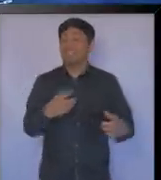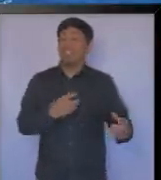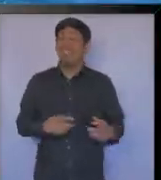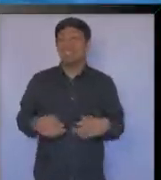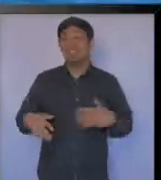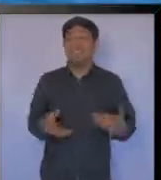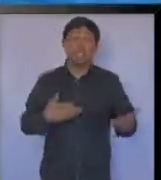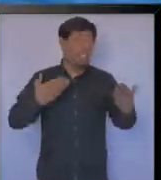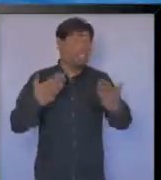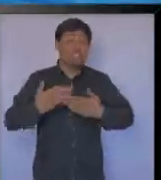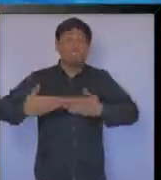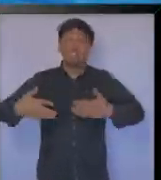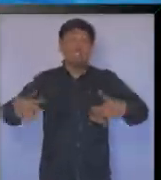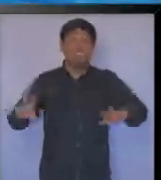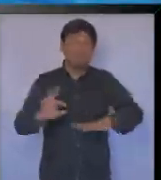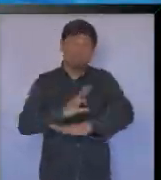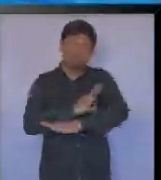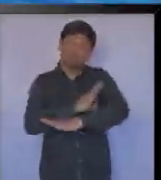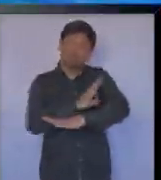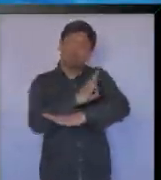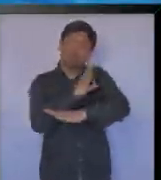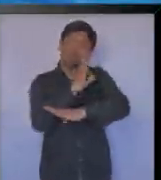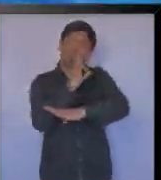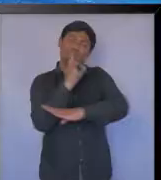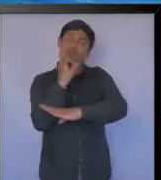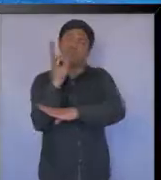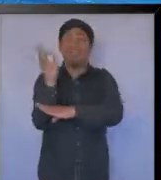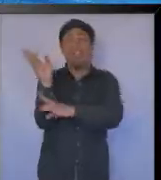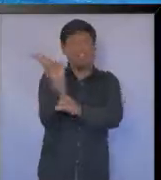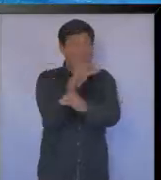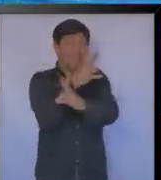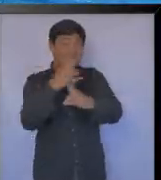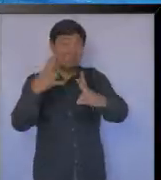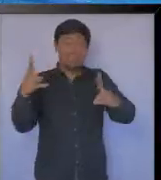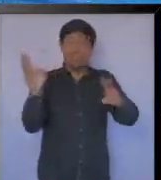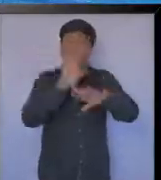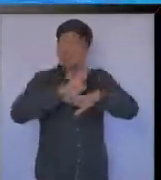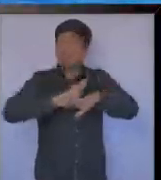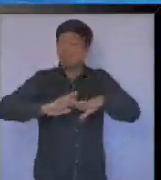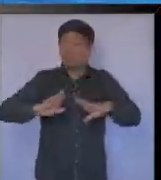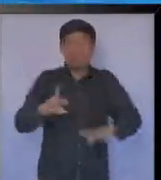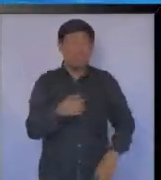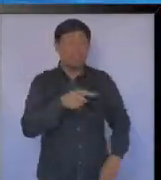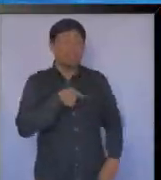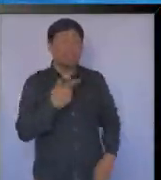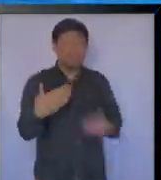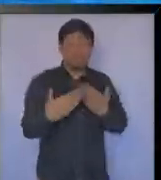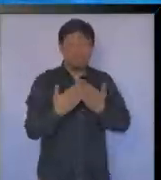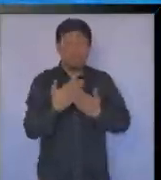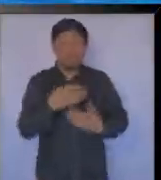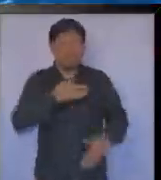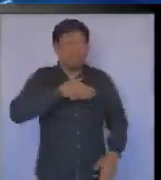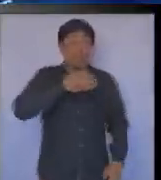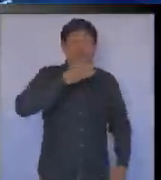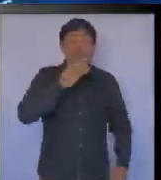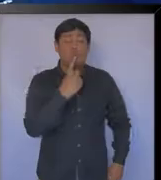Ya viene amaneciendo, el viento se ha calmado, después de algunos mates se van a trabajar.